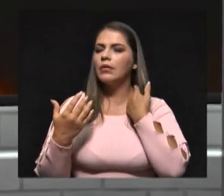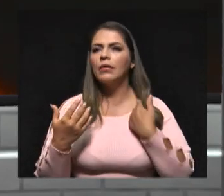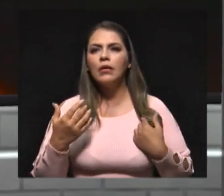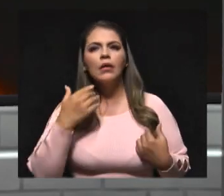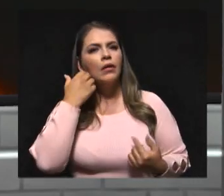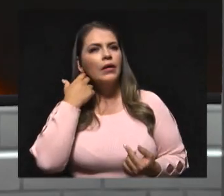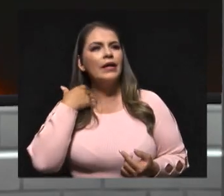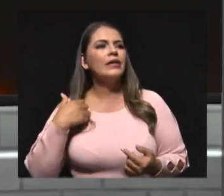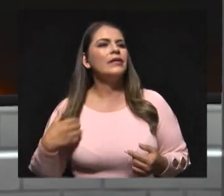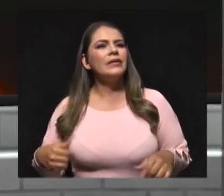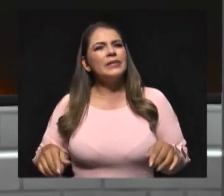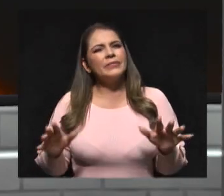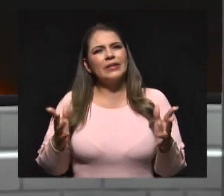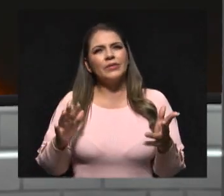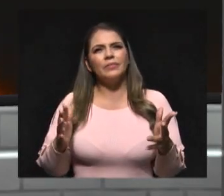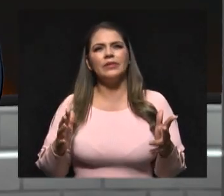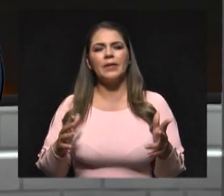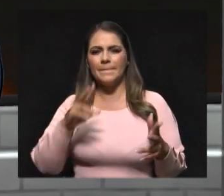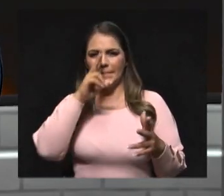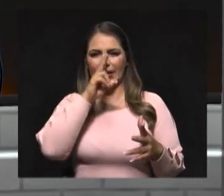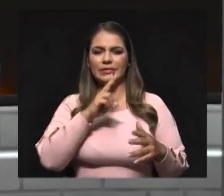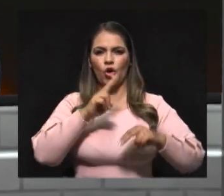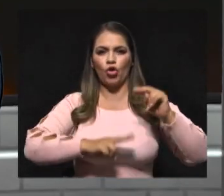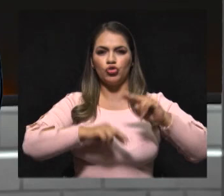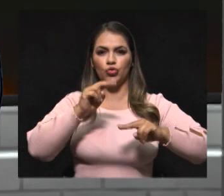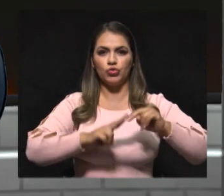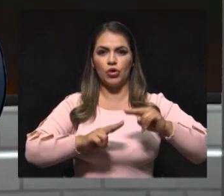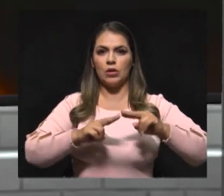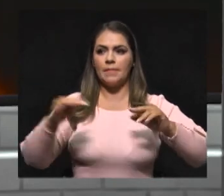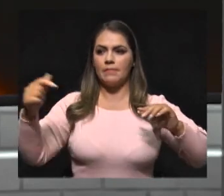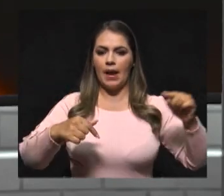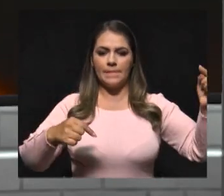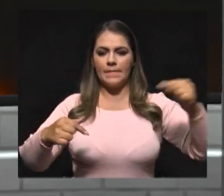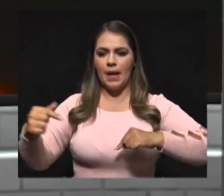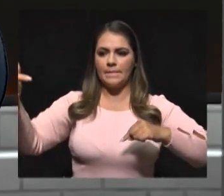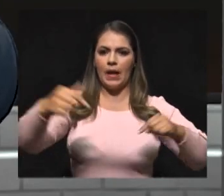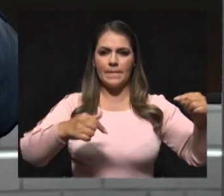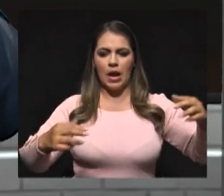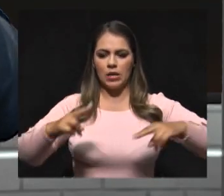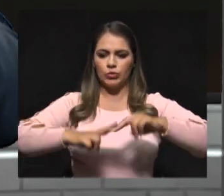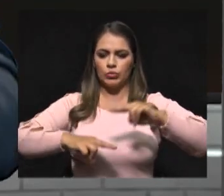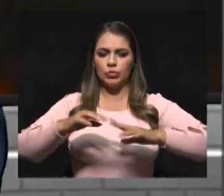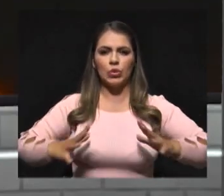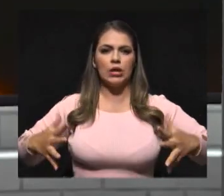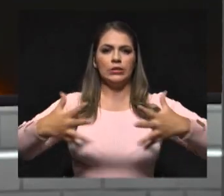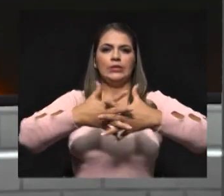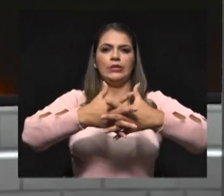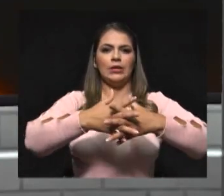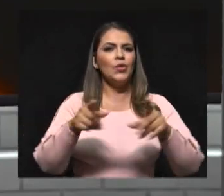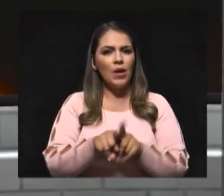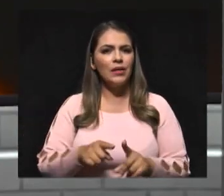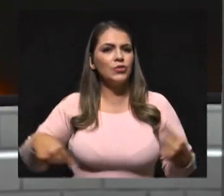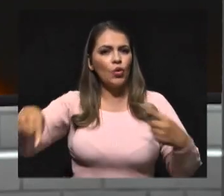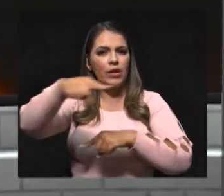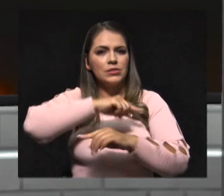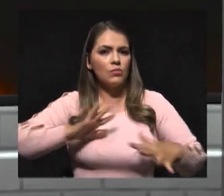tejido anamaría déjenme compararlo como el de la construcción que mueven muchos sectores el turismo es como la construcción pues en la parte final de